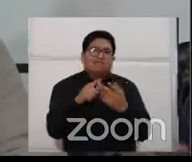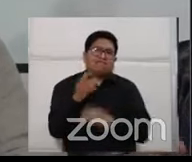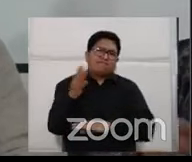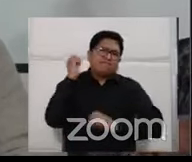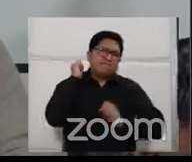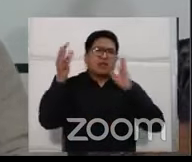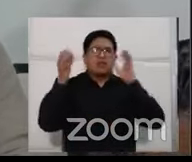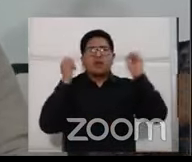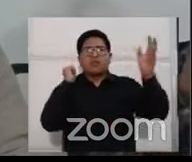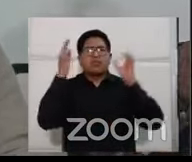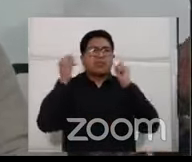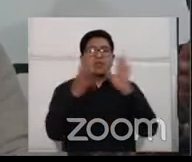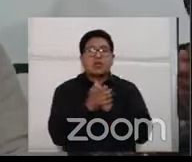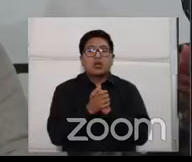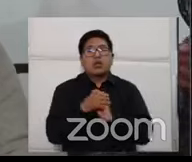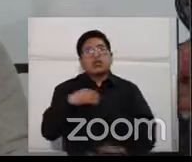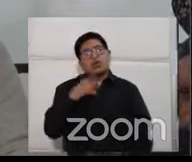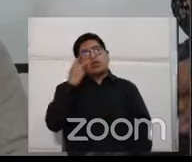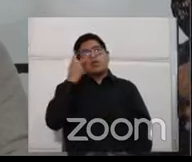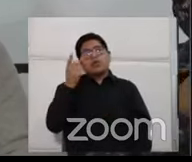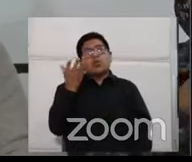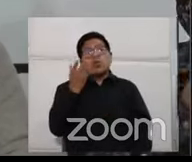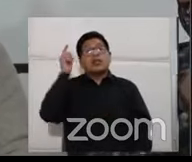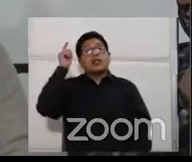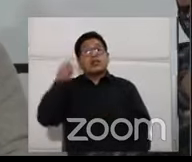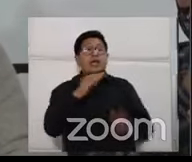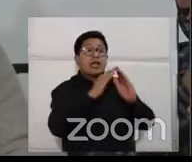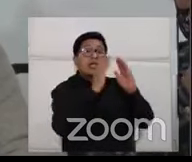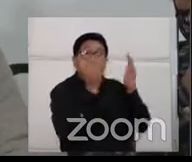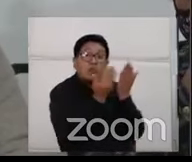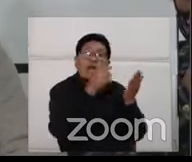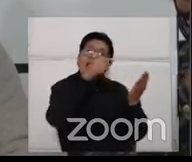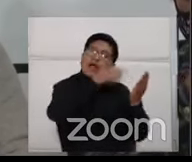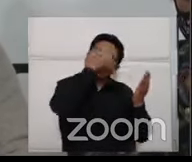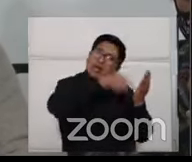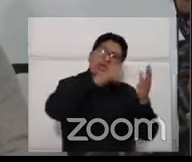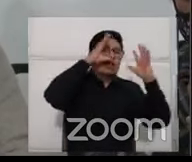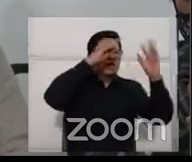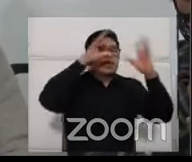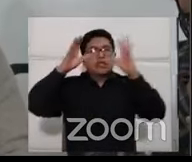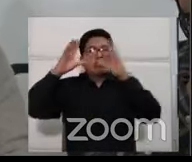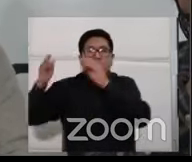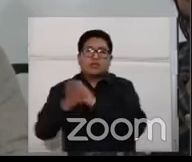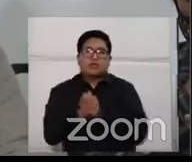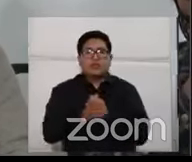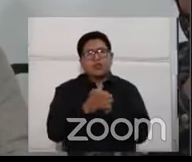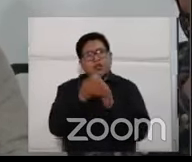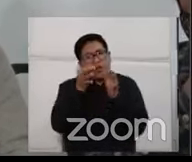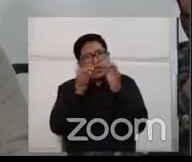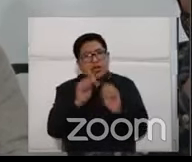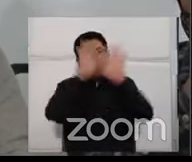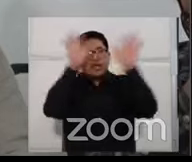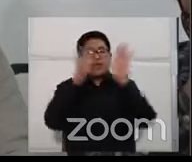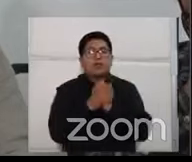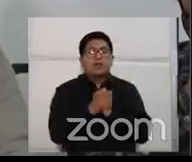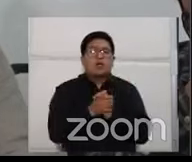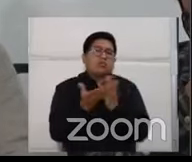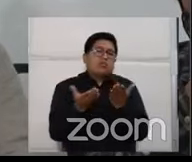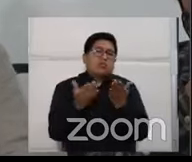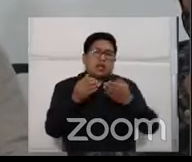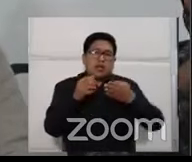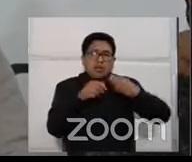y quisiera que eso se le aplicará en el colegio porque imagínense que en el sistema educativo este este primero de primaria